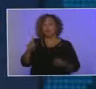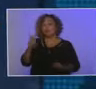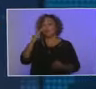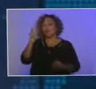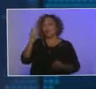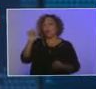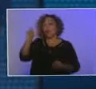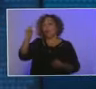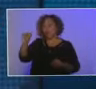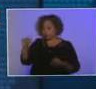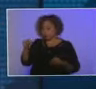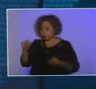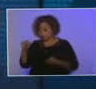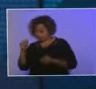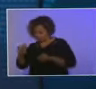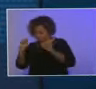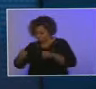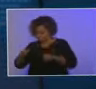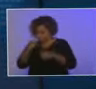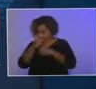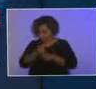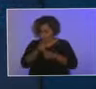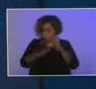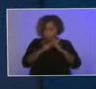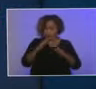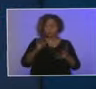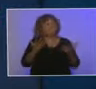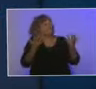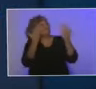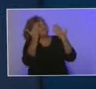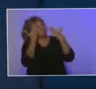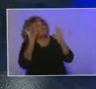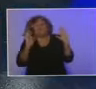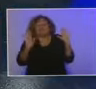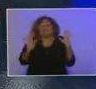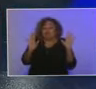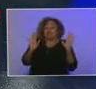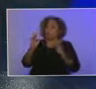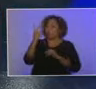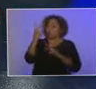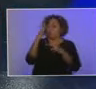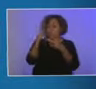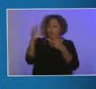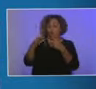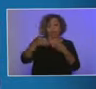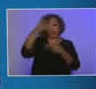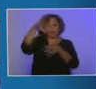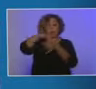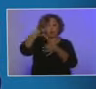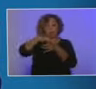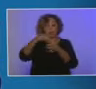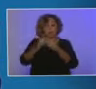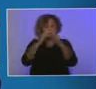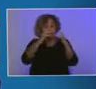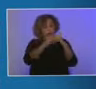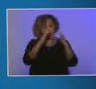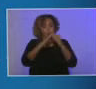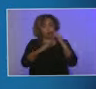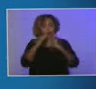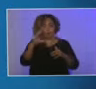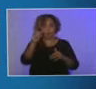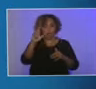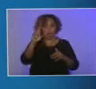que venir un gobierno que realmente crea en los municipios y que pase funciones del Estado, como estoy diciendo. Hay dos opciones para las próximas elecciones que creen los municipios, Carmen Yulín